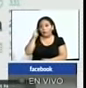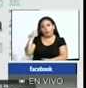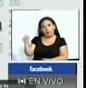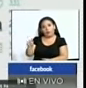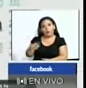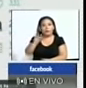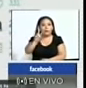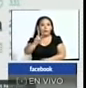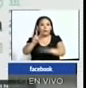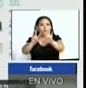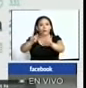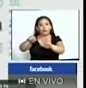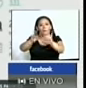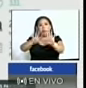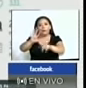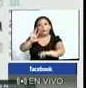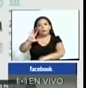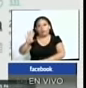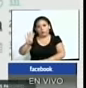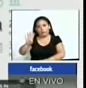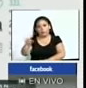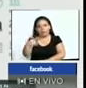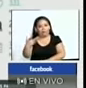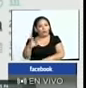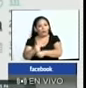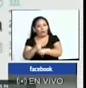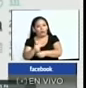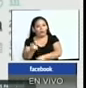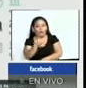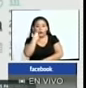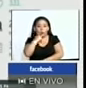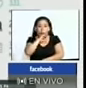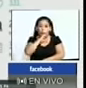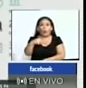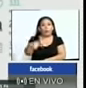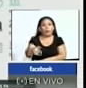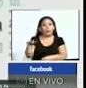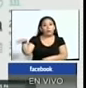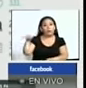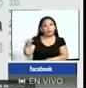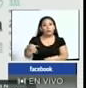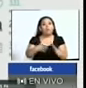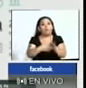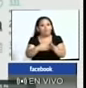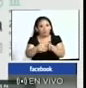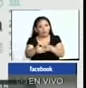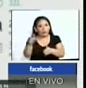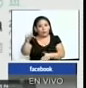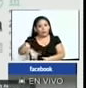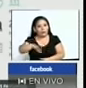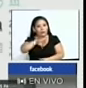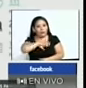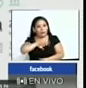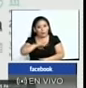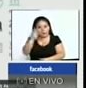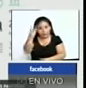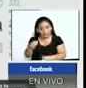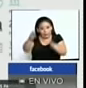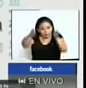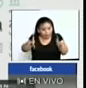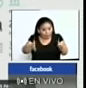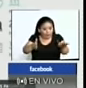dato, 27.954 casos confirmados de marzo a septiembre, en lo que vamos de este mes de septiembre. Ahí